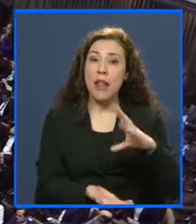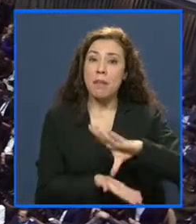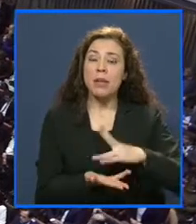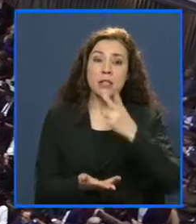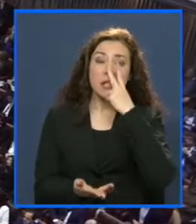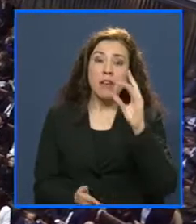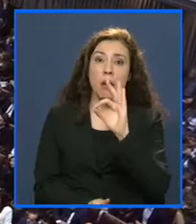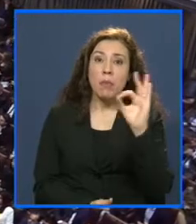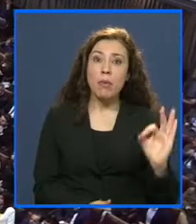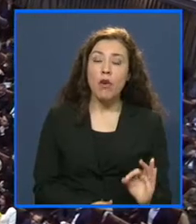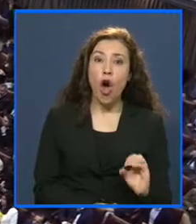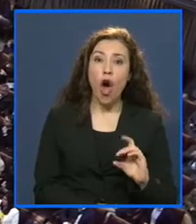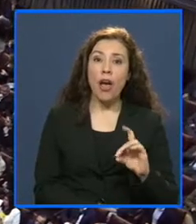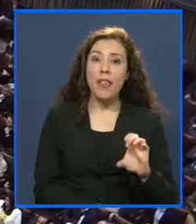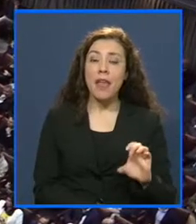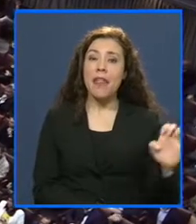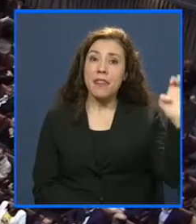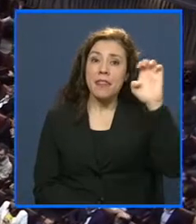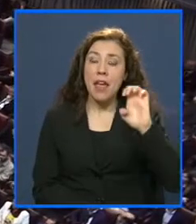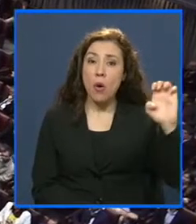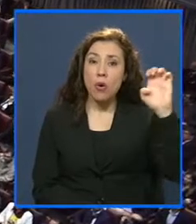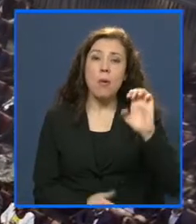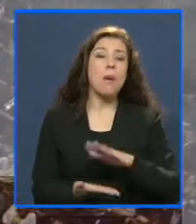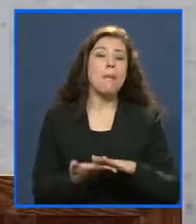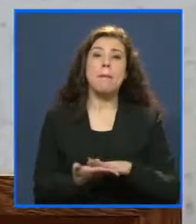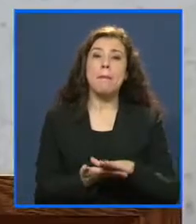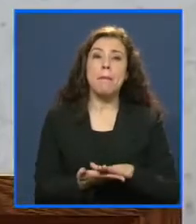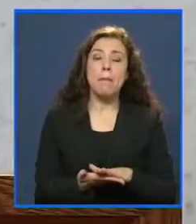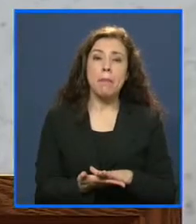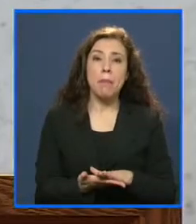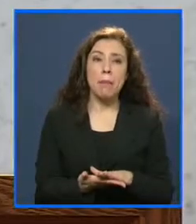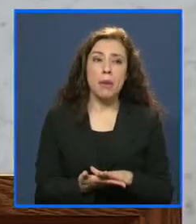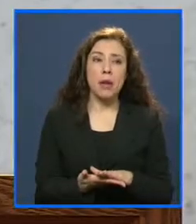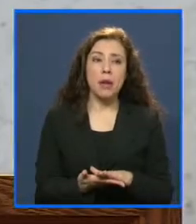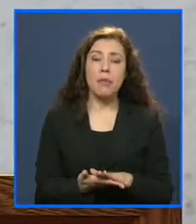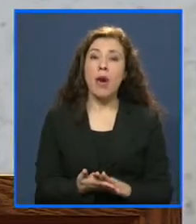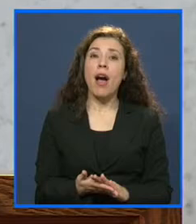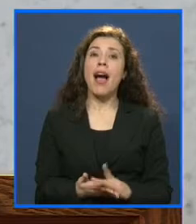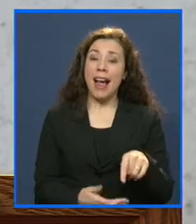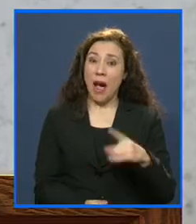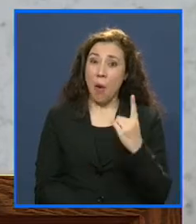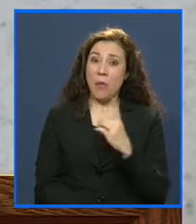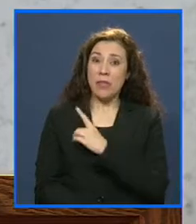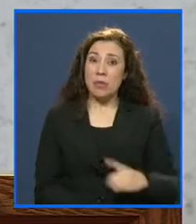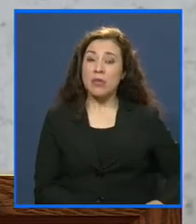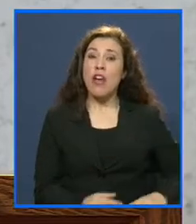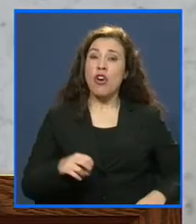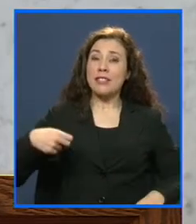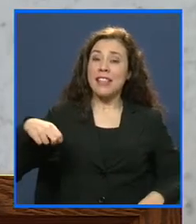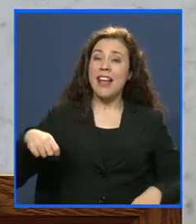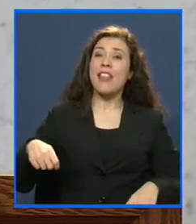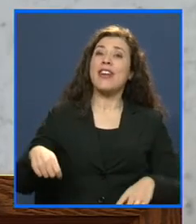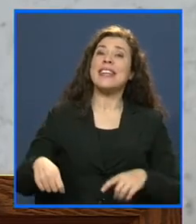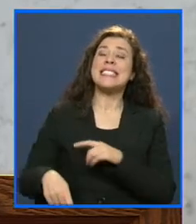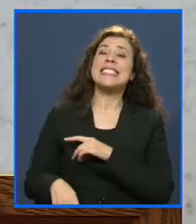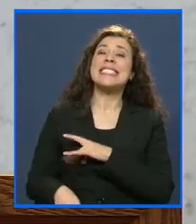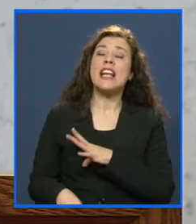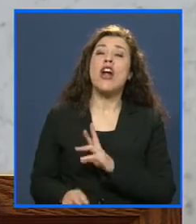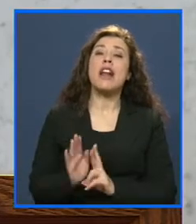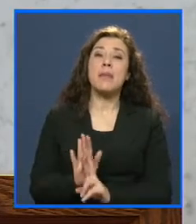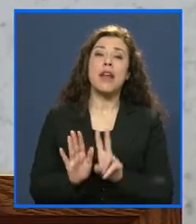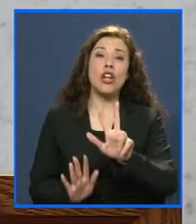y europeos que se están proyectando por ejemplo cada congresista chileno representa aproximadamente a 86 mil